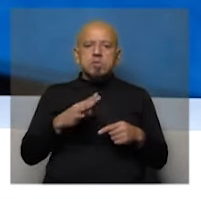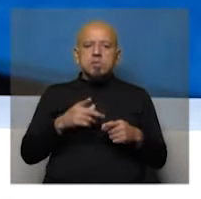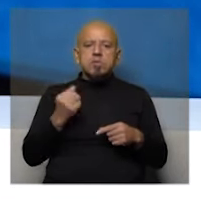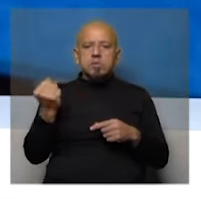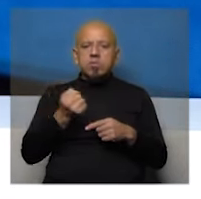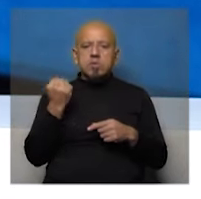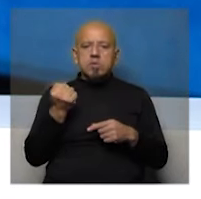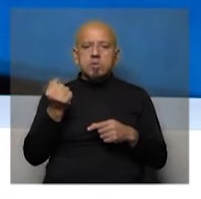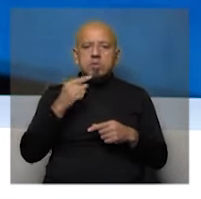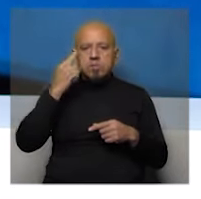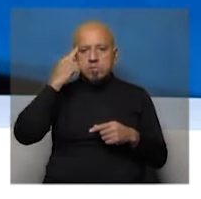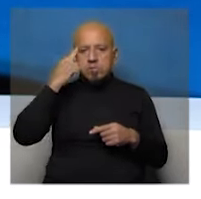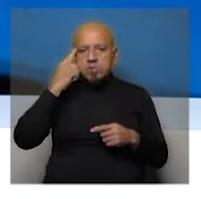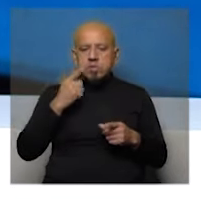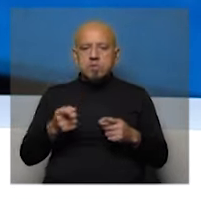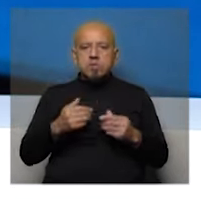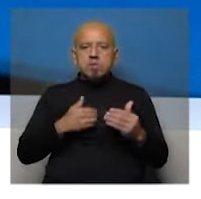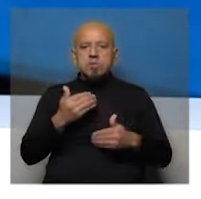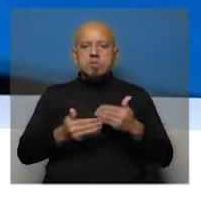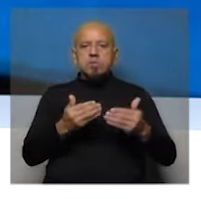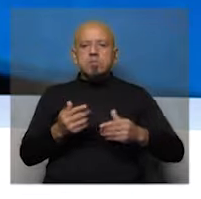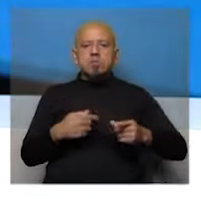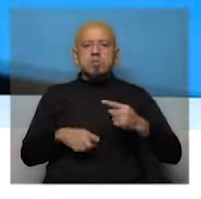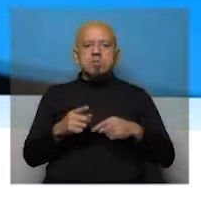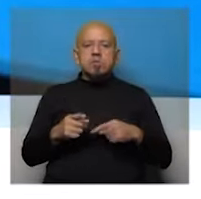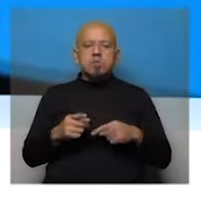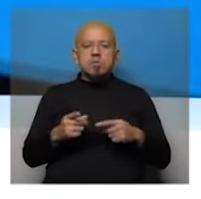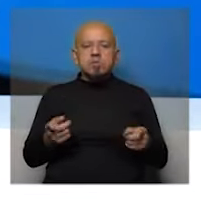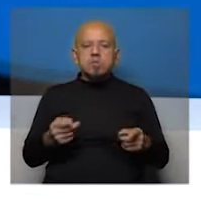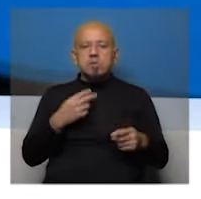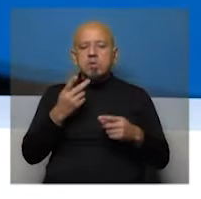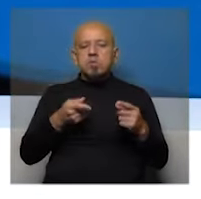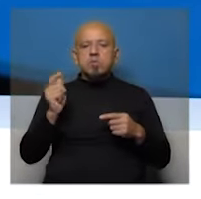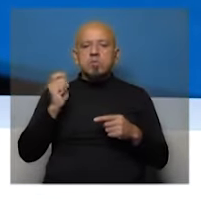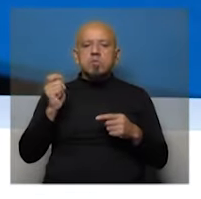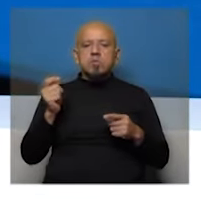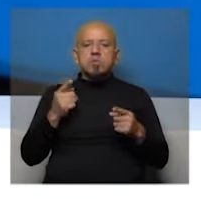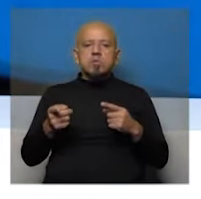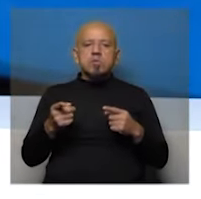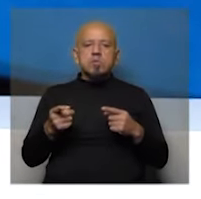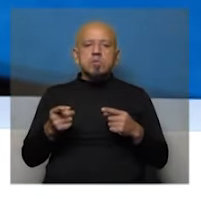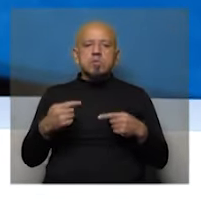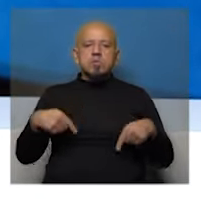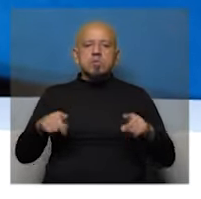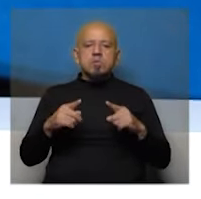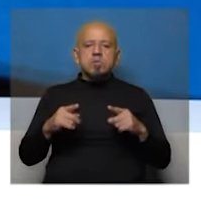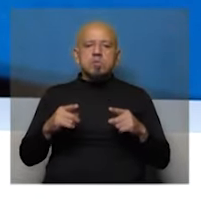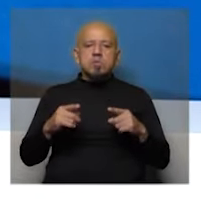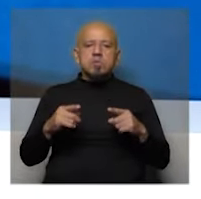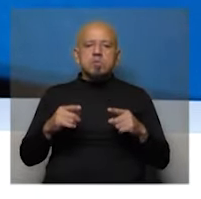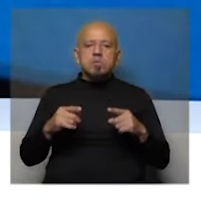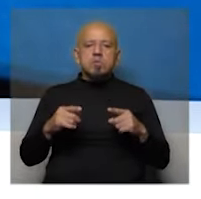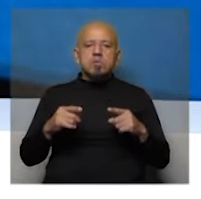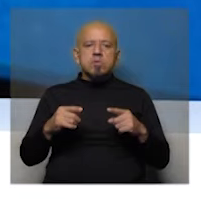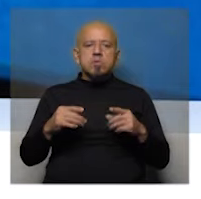importante también pensar que el proceso acusatorio que es oral y público hace que los los ciudadanos y las ciudadanas no